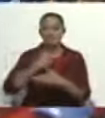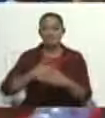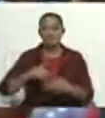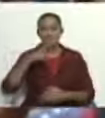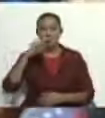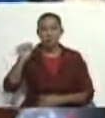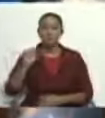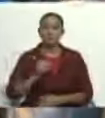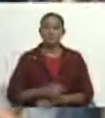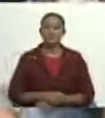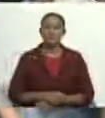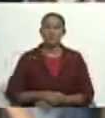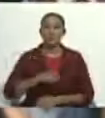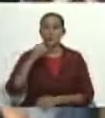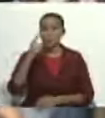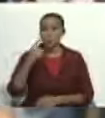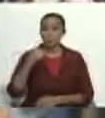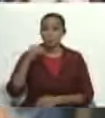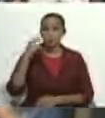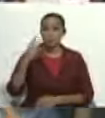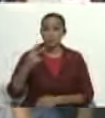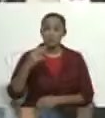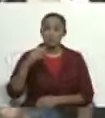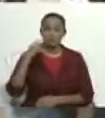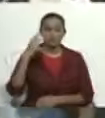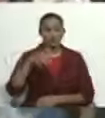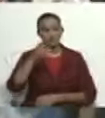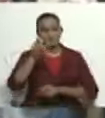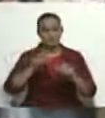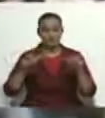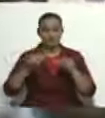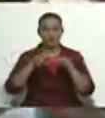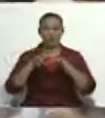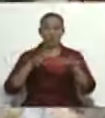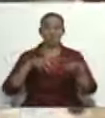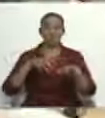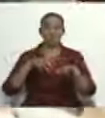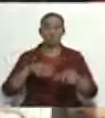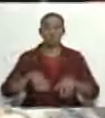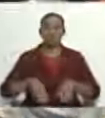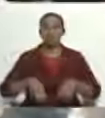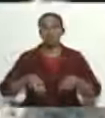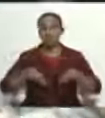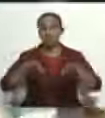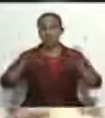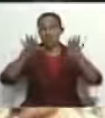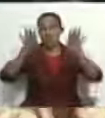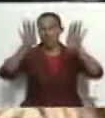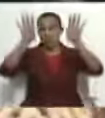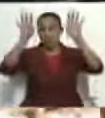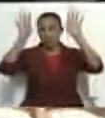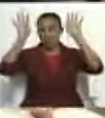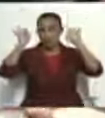de tres, a la una, a las dos y a las tres. ¡Arriba, arriba, arriba, arriba, arriba, arriba!